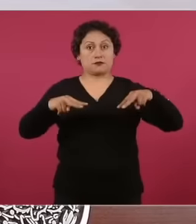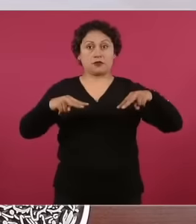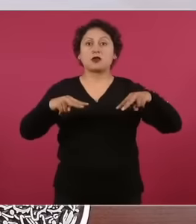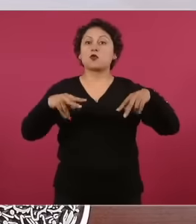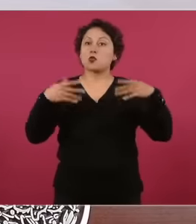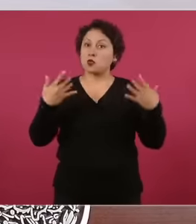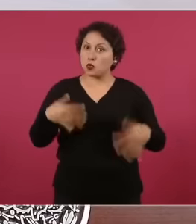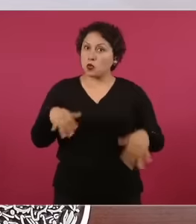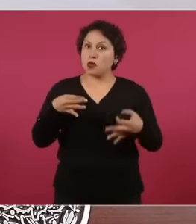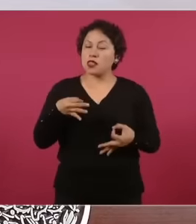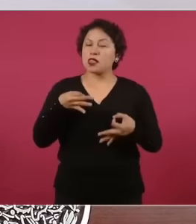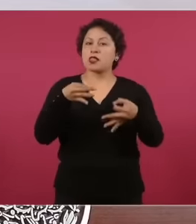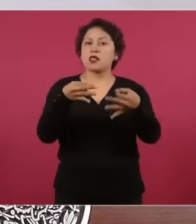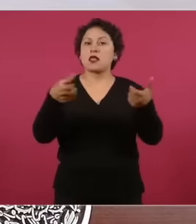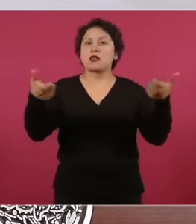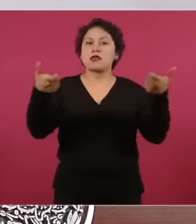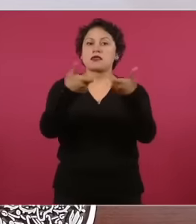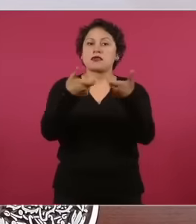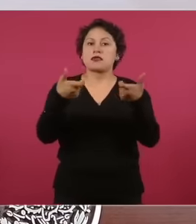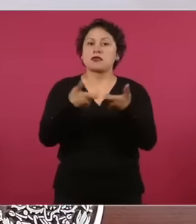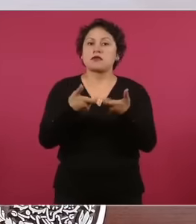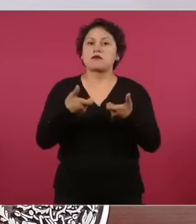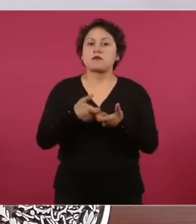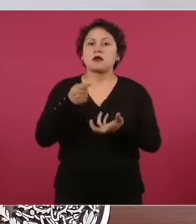por muchas razones.